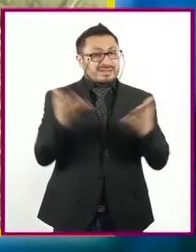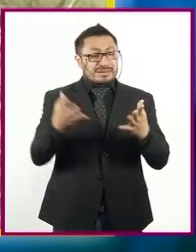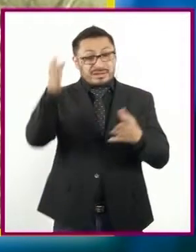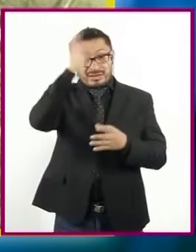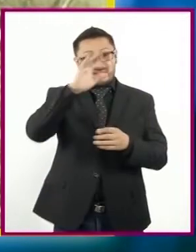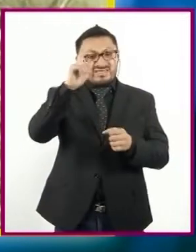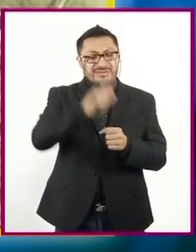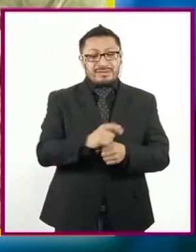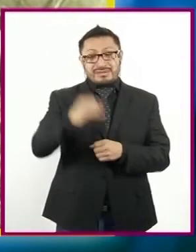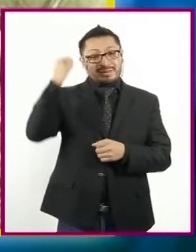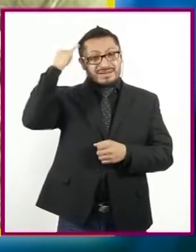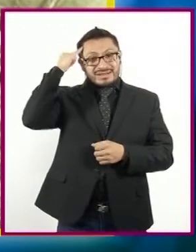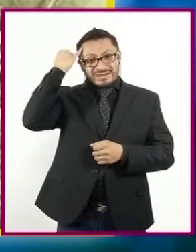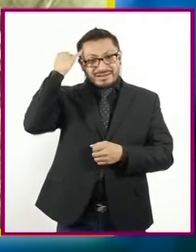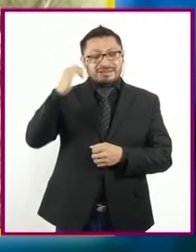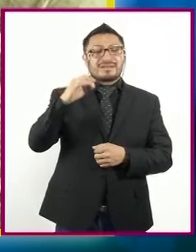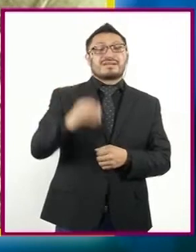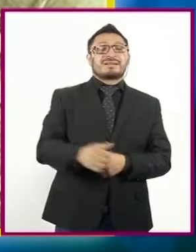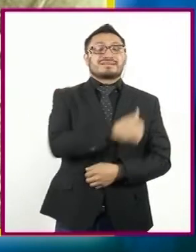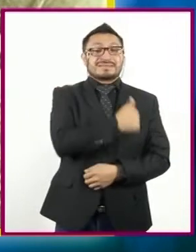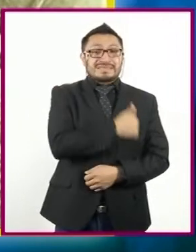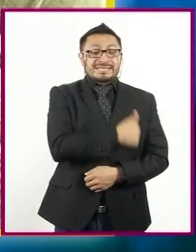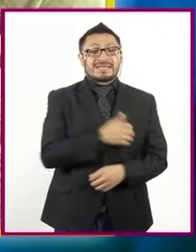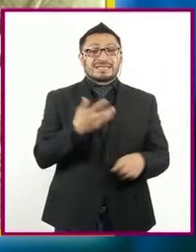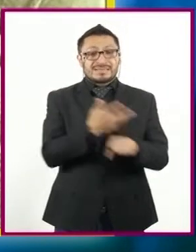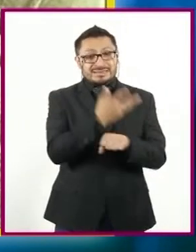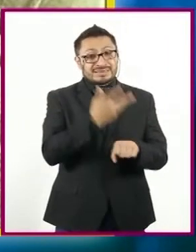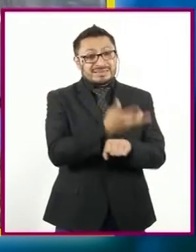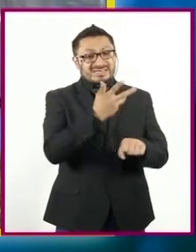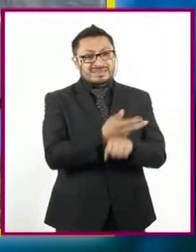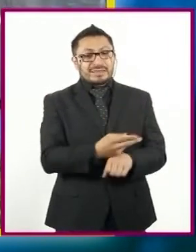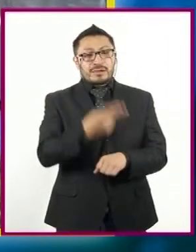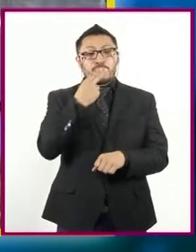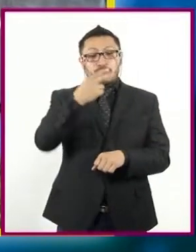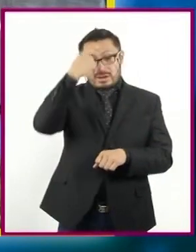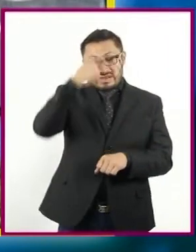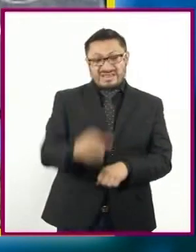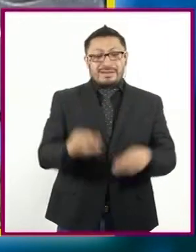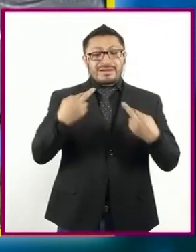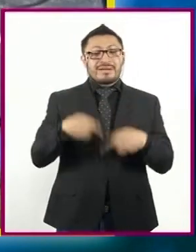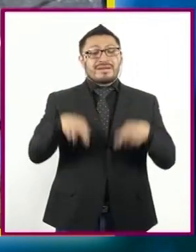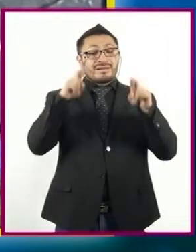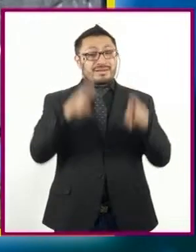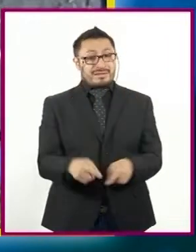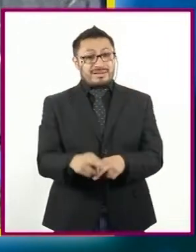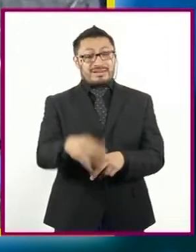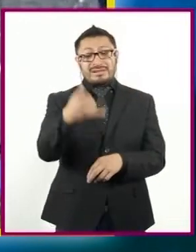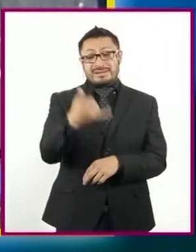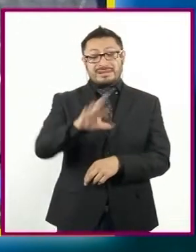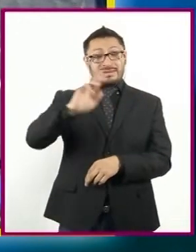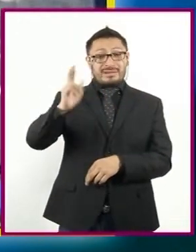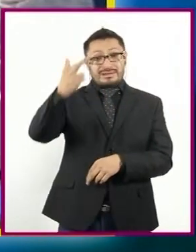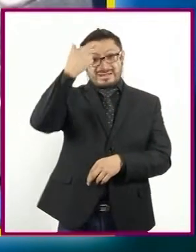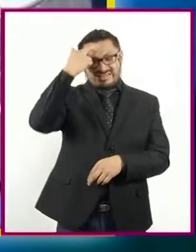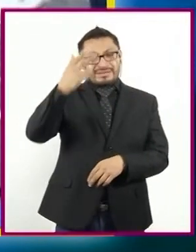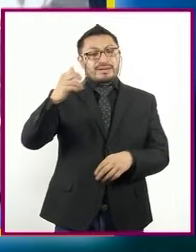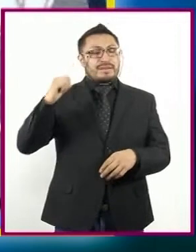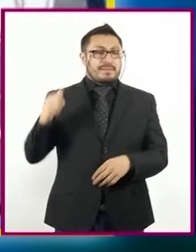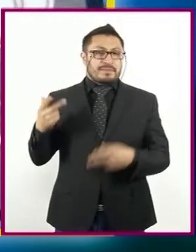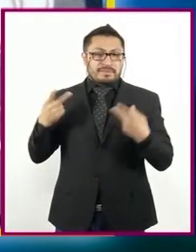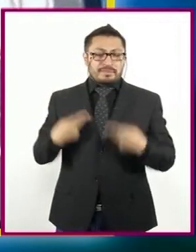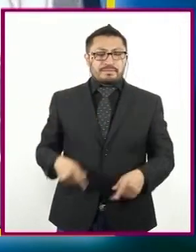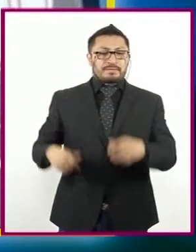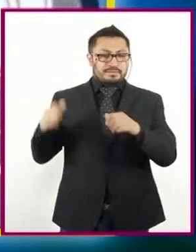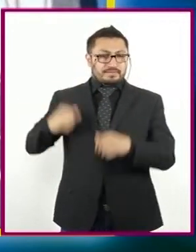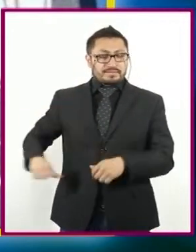culturas indígenas en Canadá y Estados Unidos. Sirven para representar y conmemorar a los ancestros